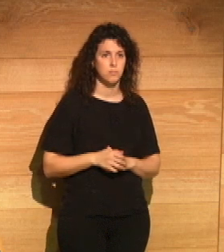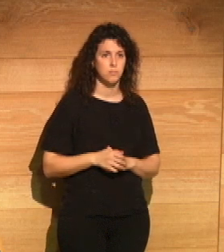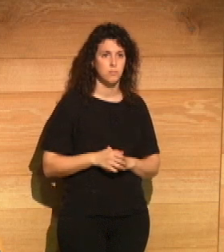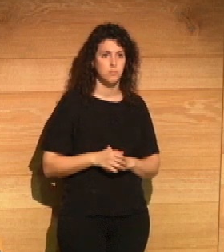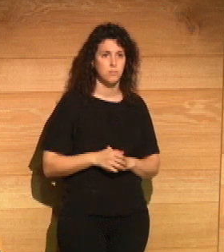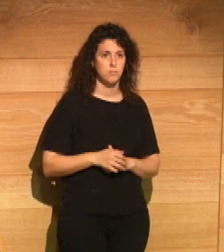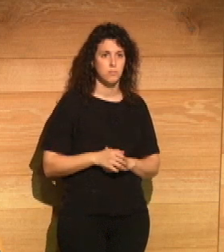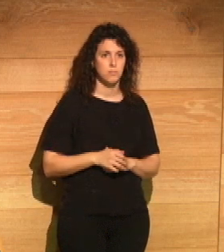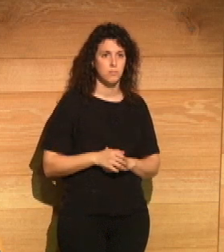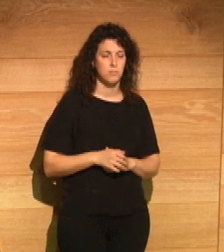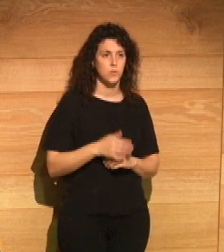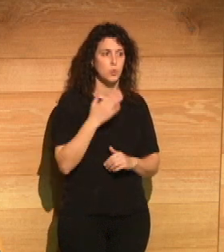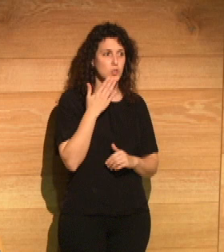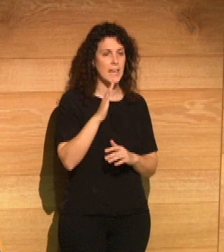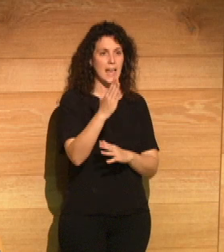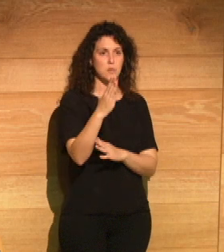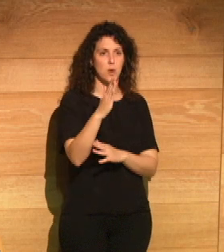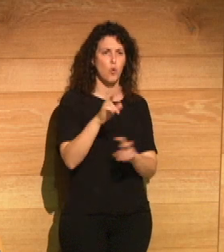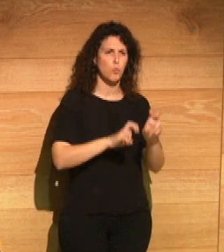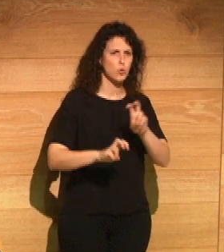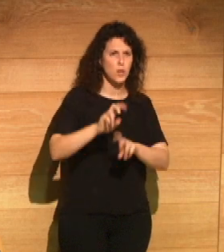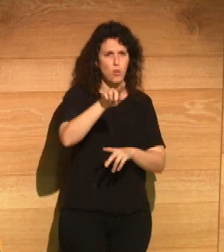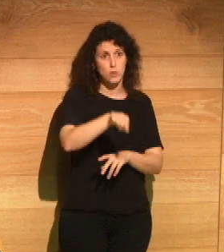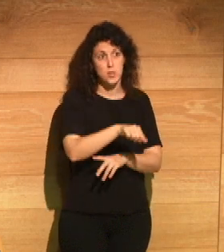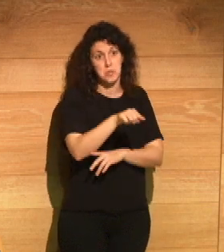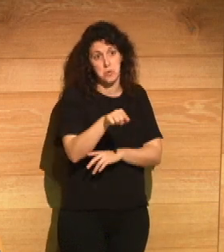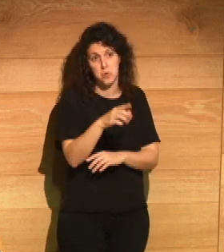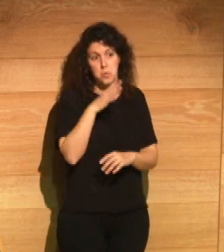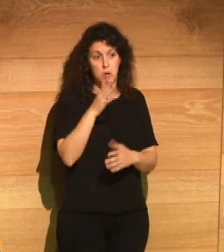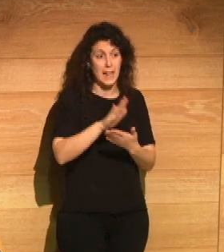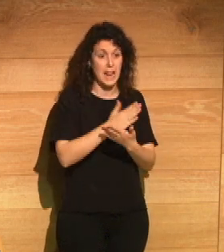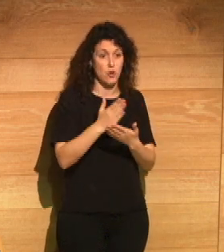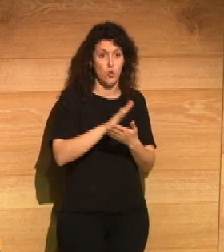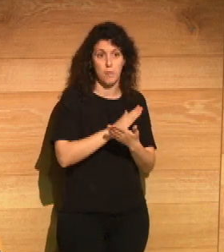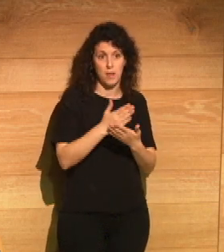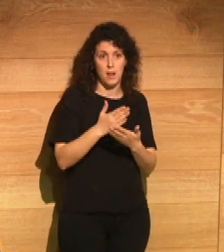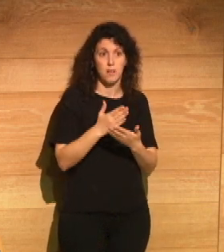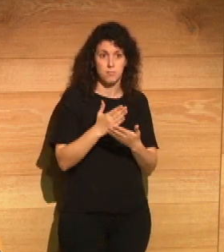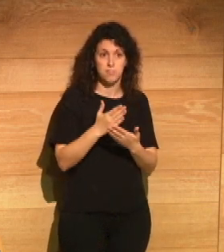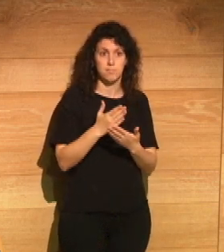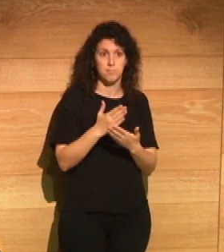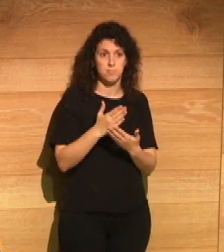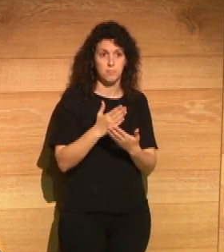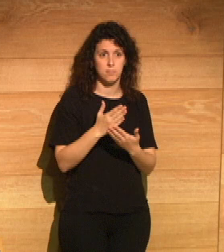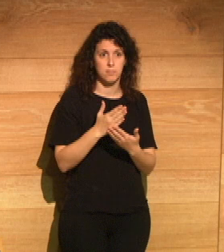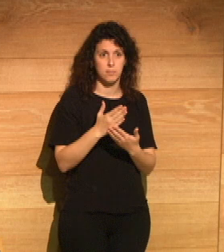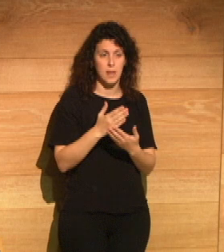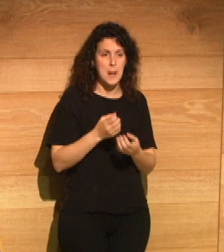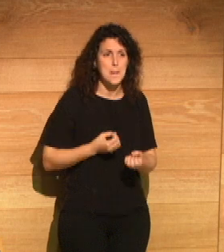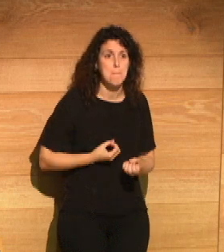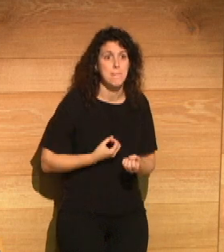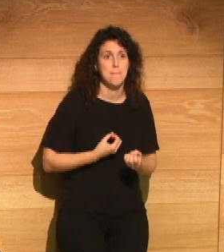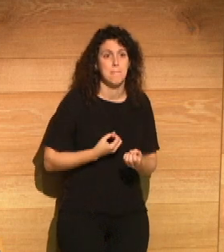Espejo buscado o no, porque creo que hay en la novela cierta pasión por